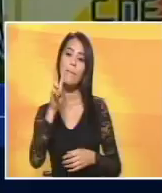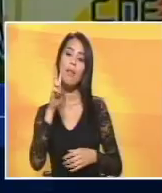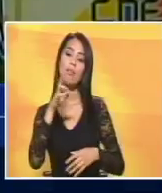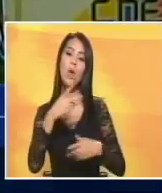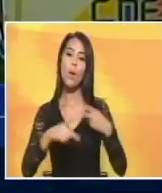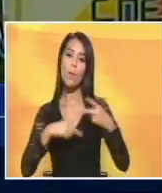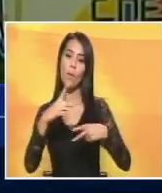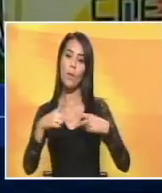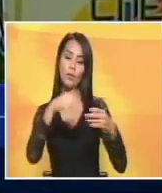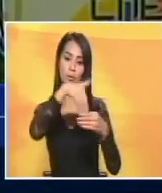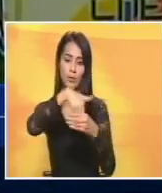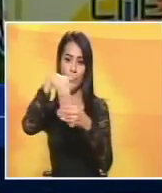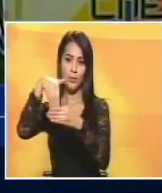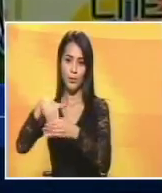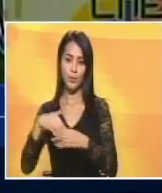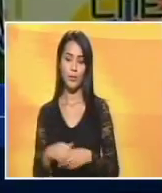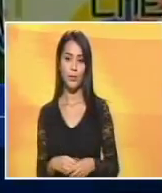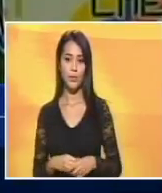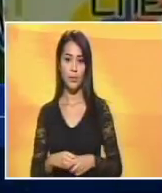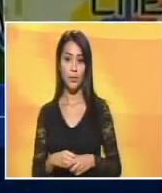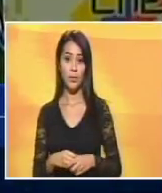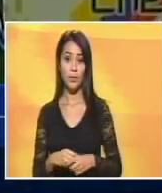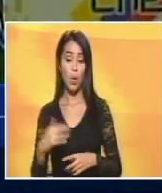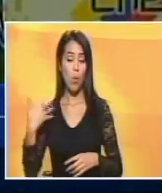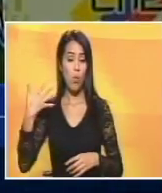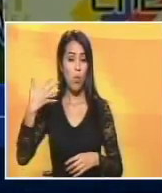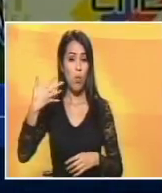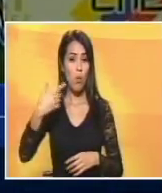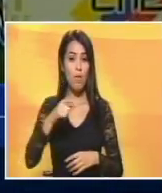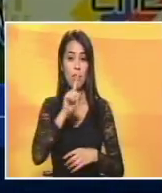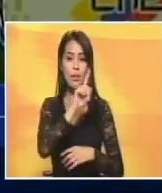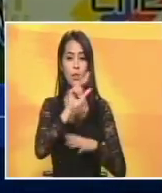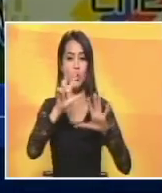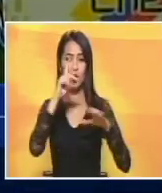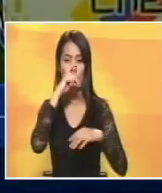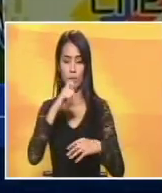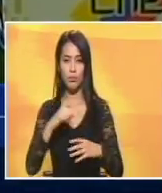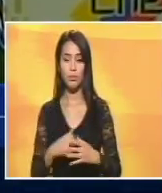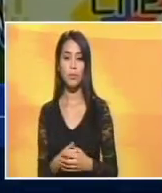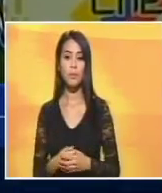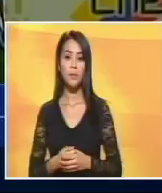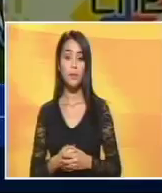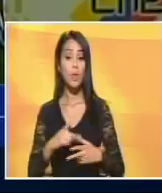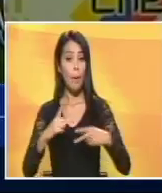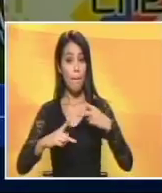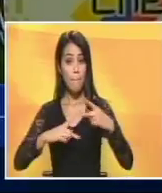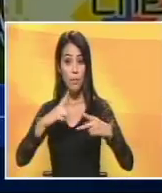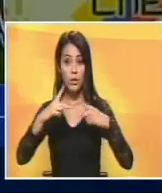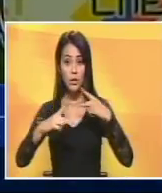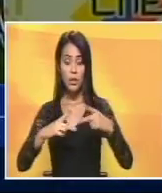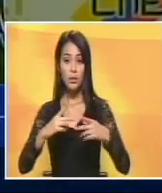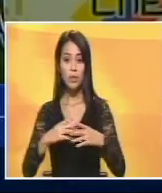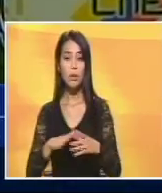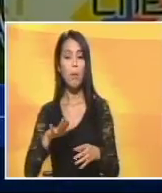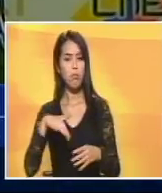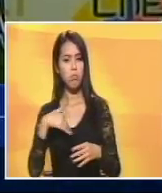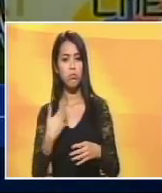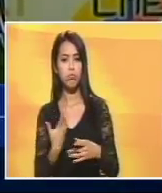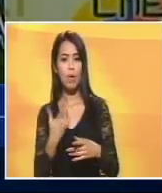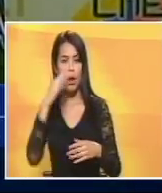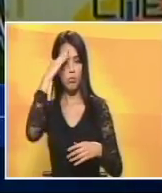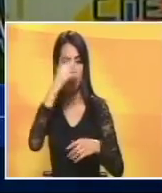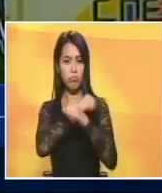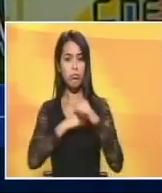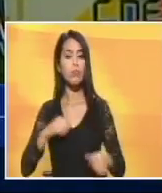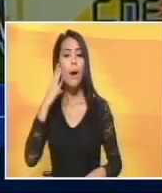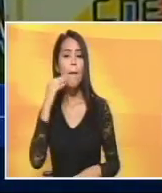electorales que se han llevado en los últimos 18 años. Procesos en que nos ha permitido a la Fuerza Armada ir adquiriendo una experiencia,